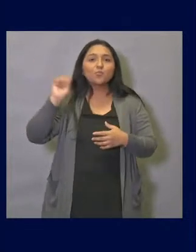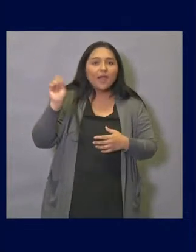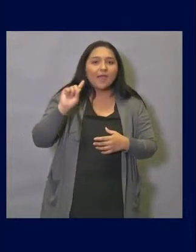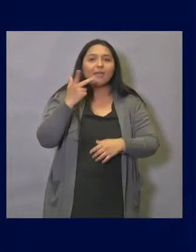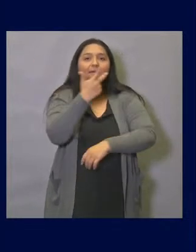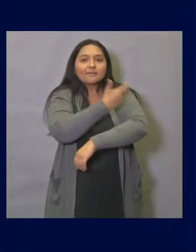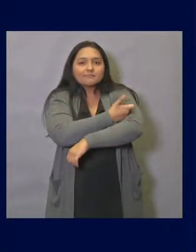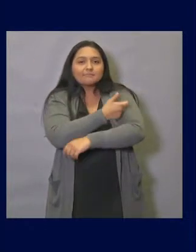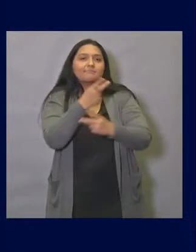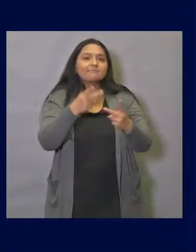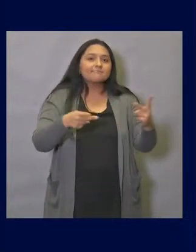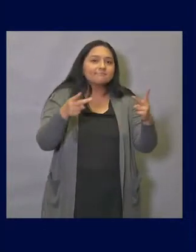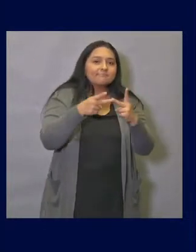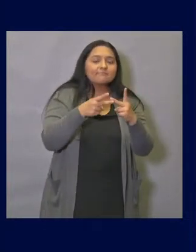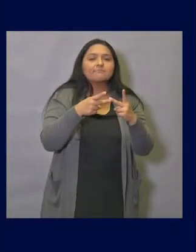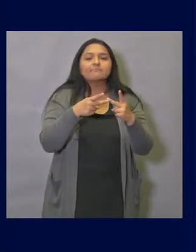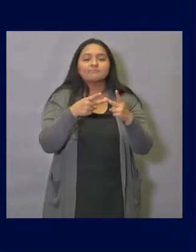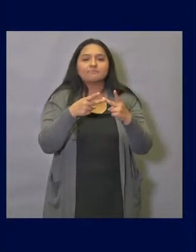en